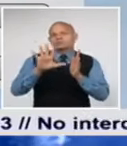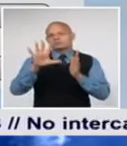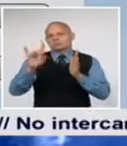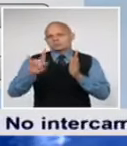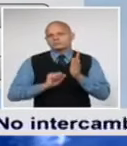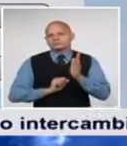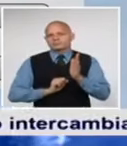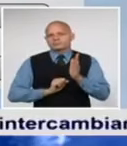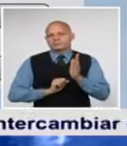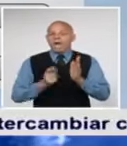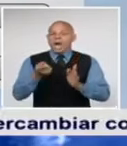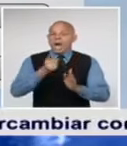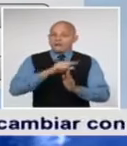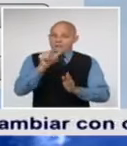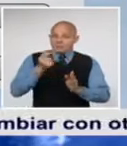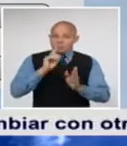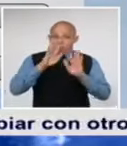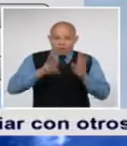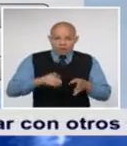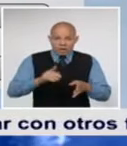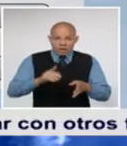Lamentablemente fallecieron